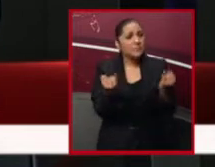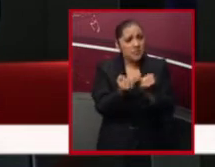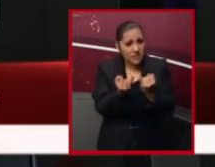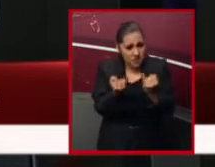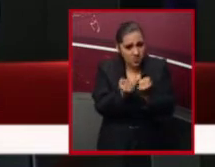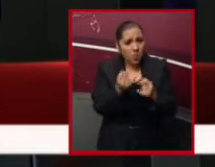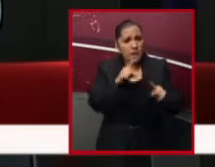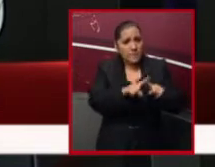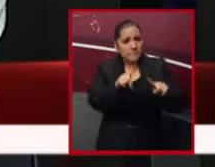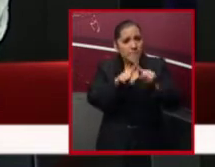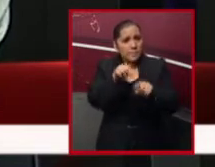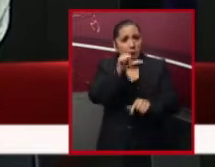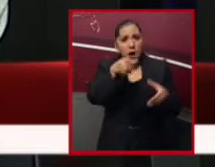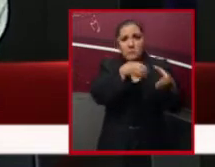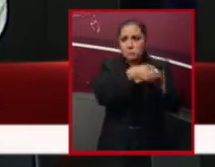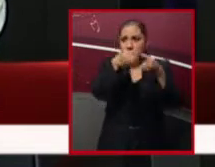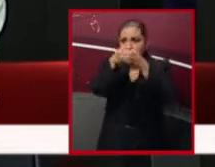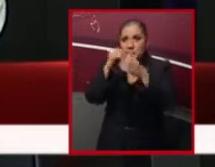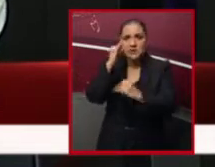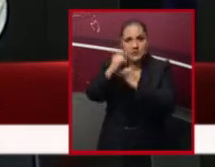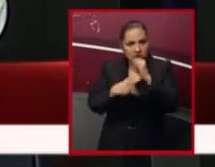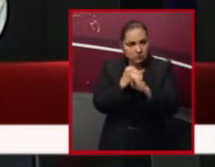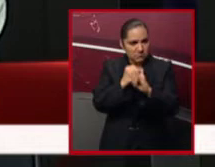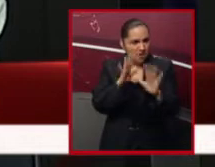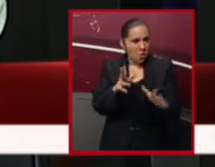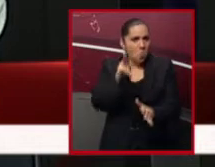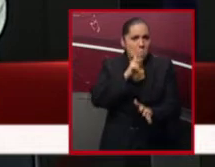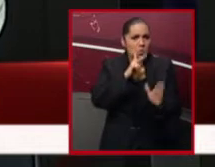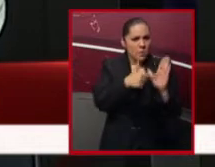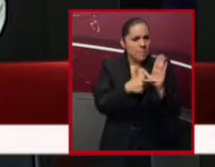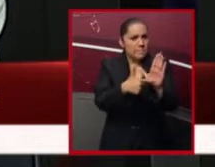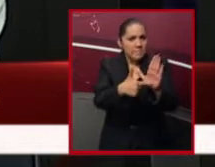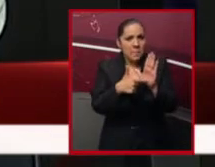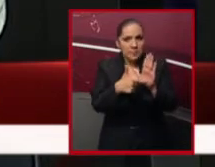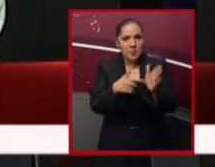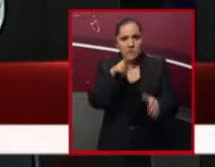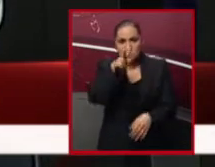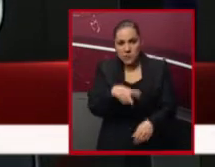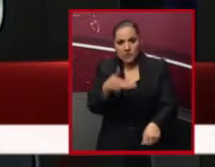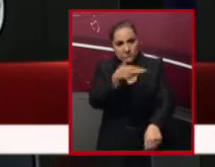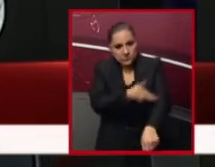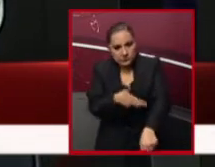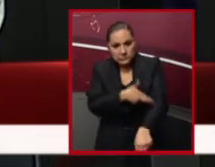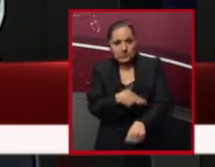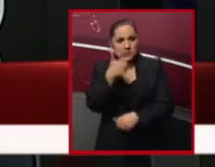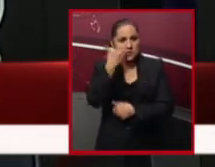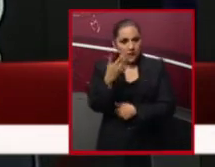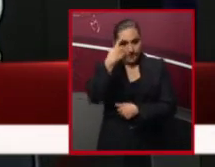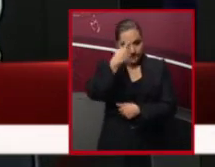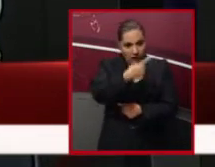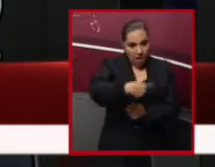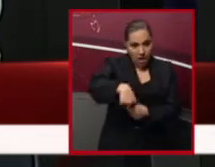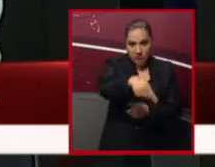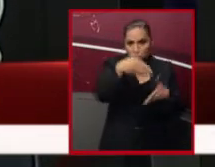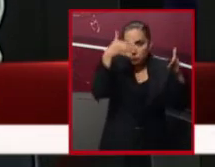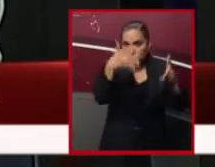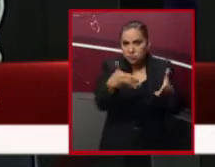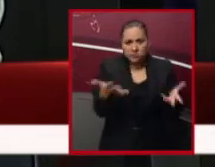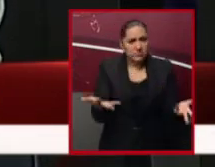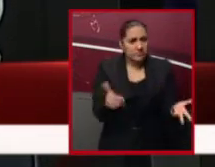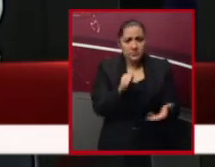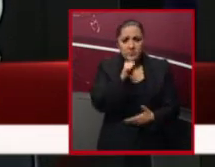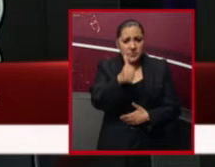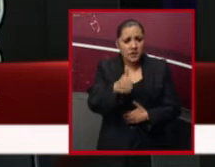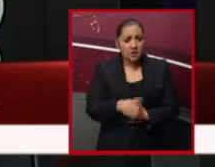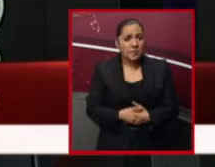organismos internacionales, que en la mayoría o en un buen número, en el 82% de